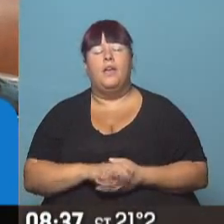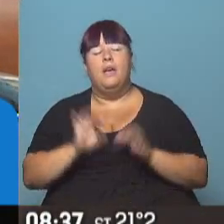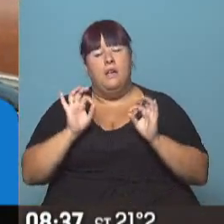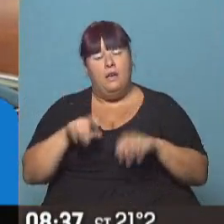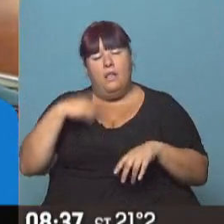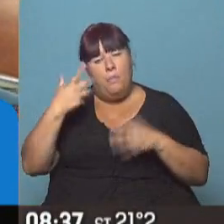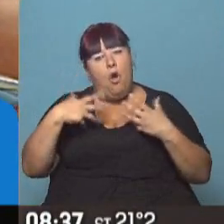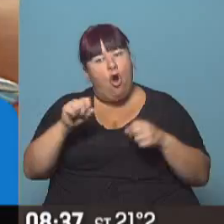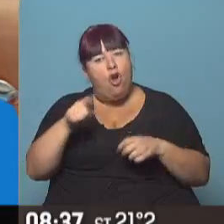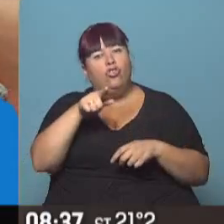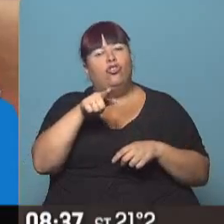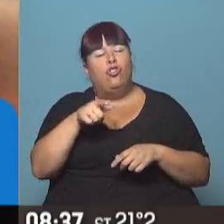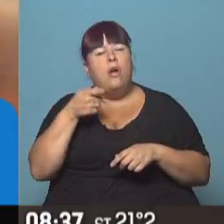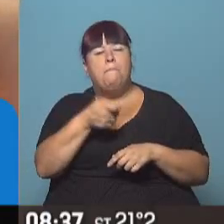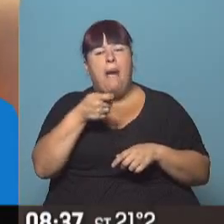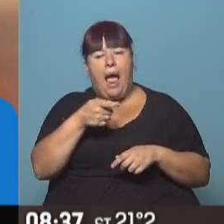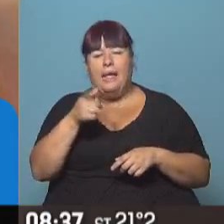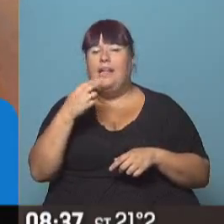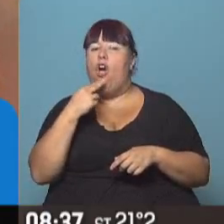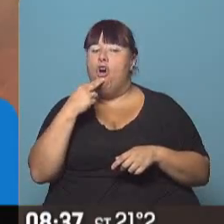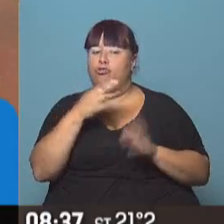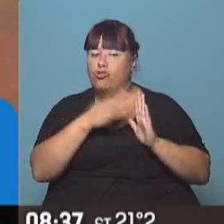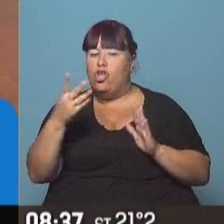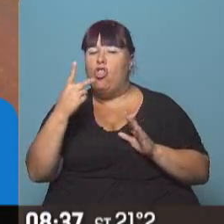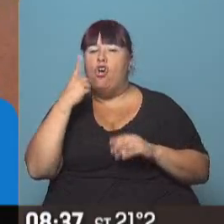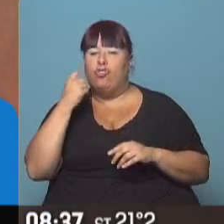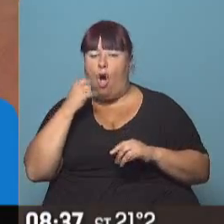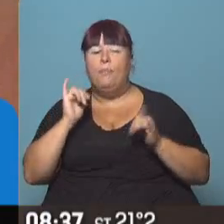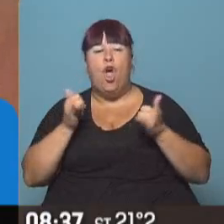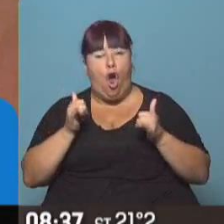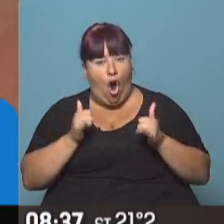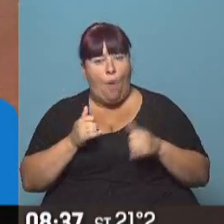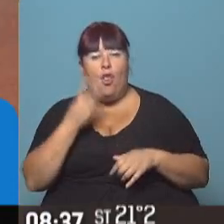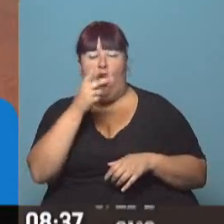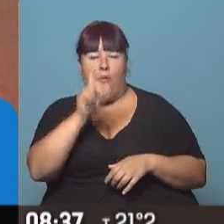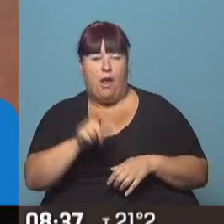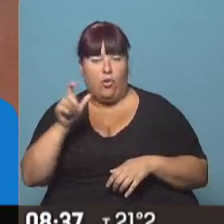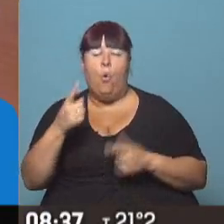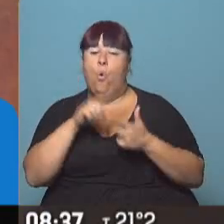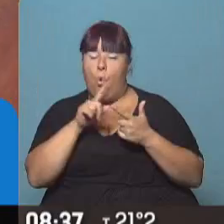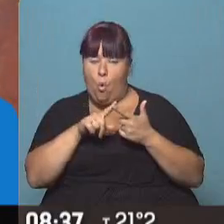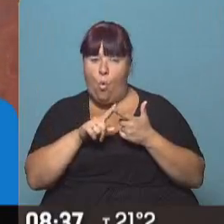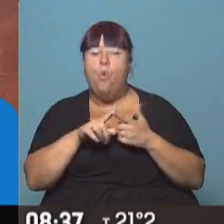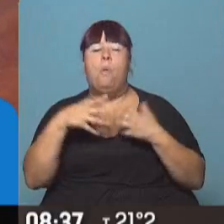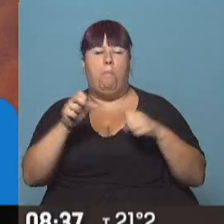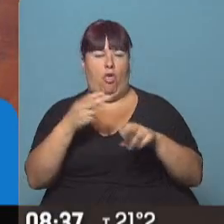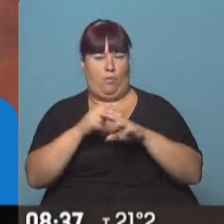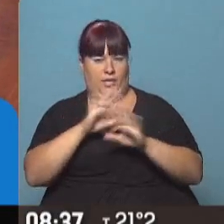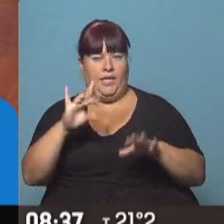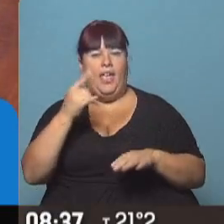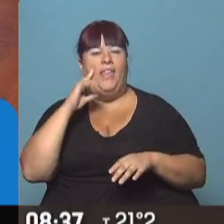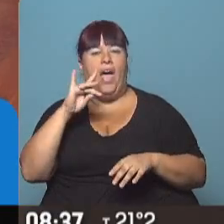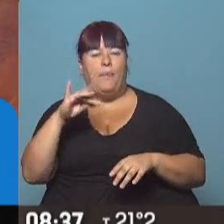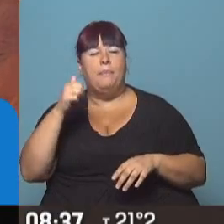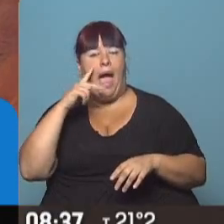Después se descubrió que ella había sido asesinada el 11 por 2 varones jóvenes, por 2 personas. Uno de ellos está identificado, David